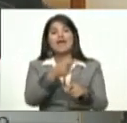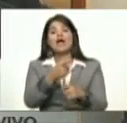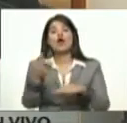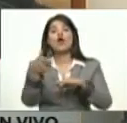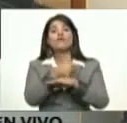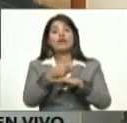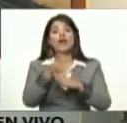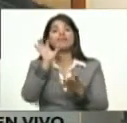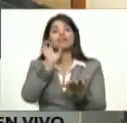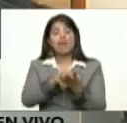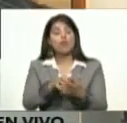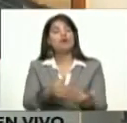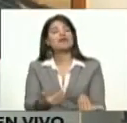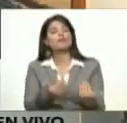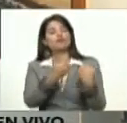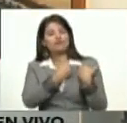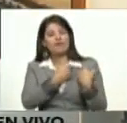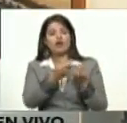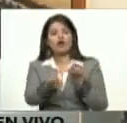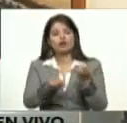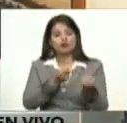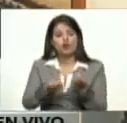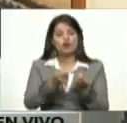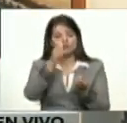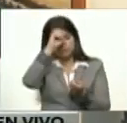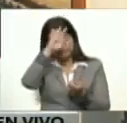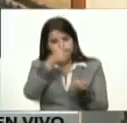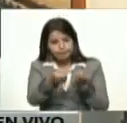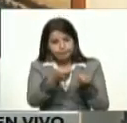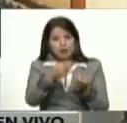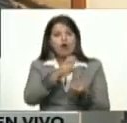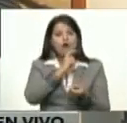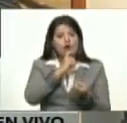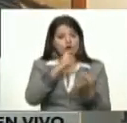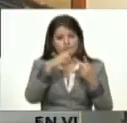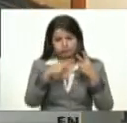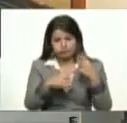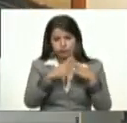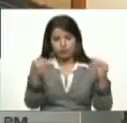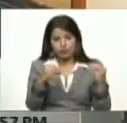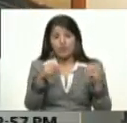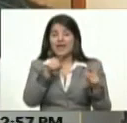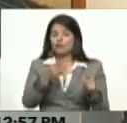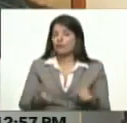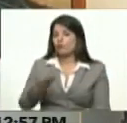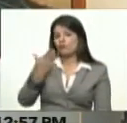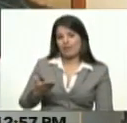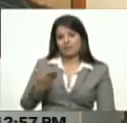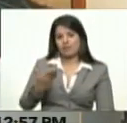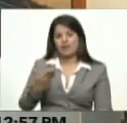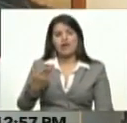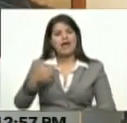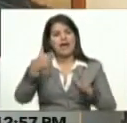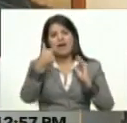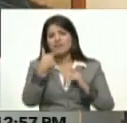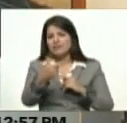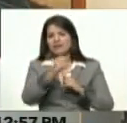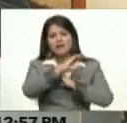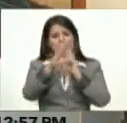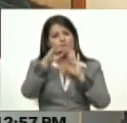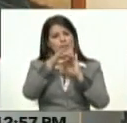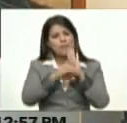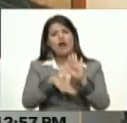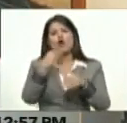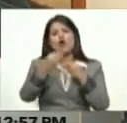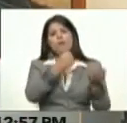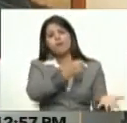y explotación del oro y demás minerales estratégicos, es fundamental. Aquí se establecen las reglas claras para la